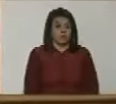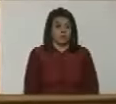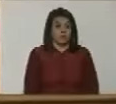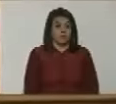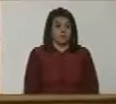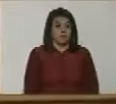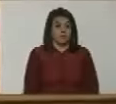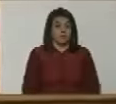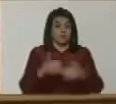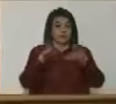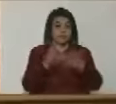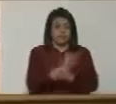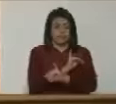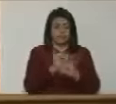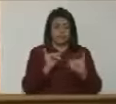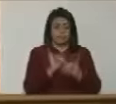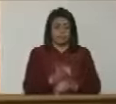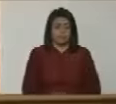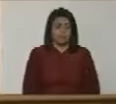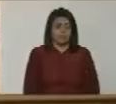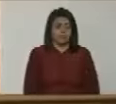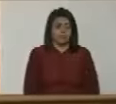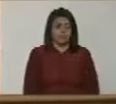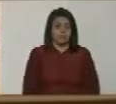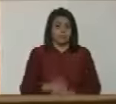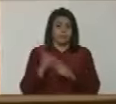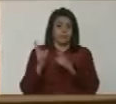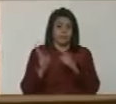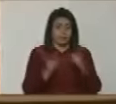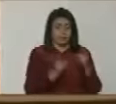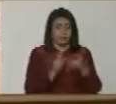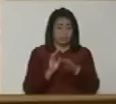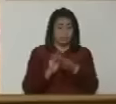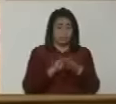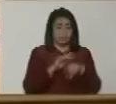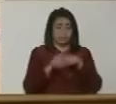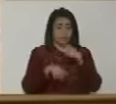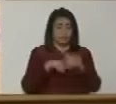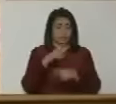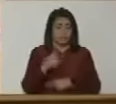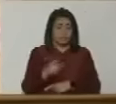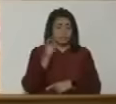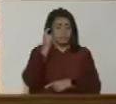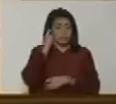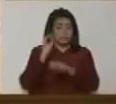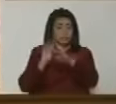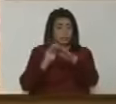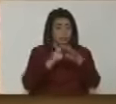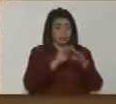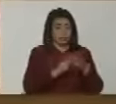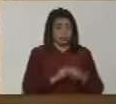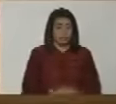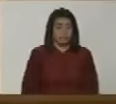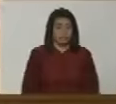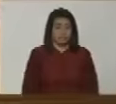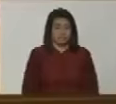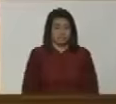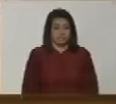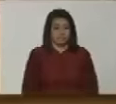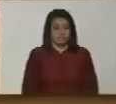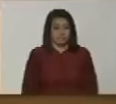se levanta la sesión. Quedan todas y todos convocados para la fecha que oportunamente les diremos.